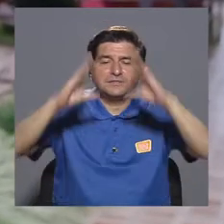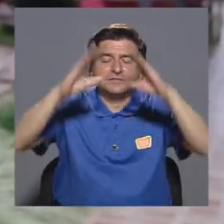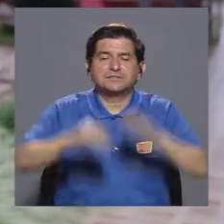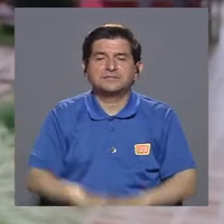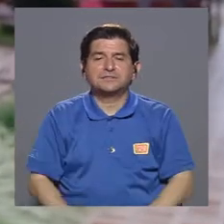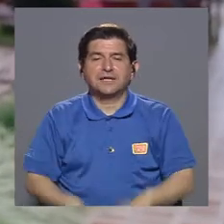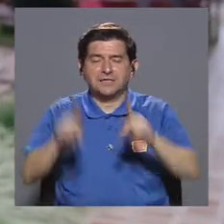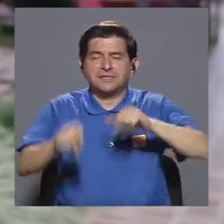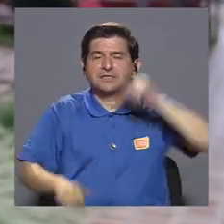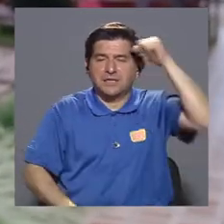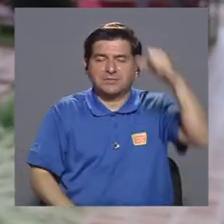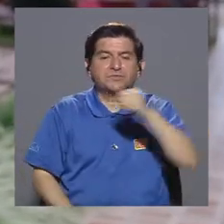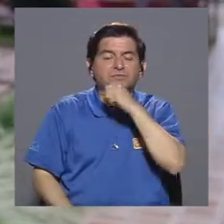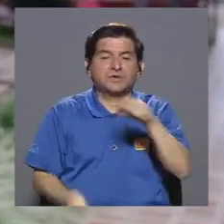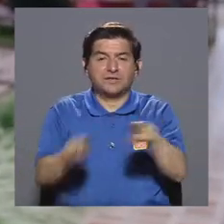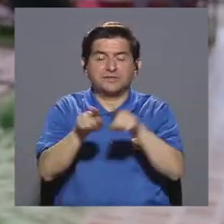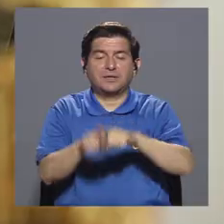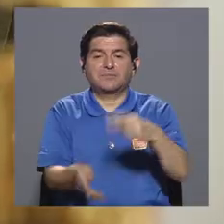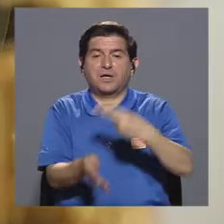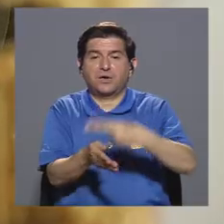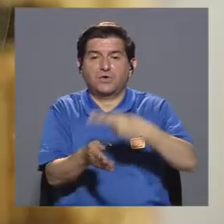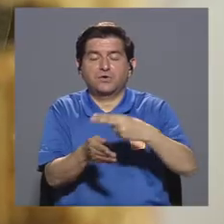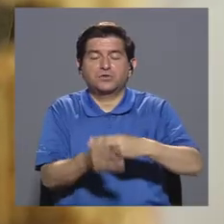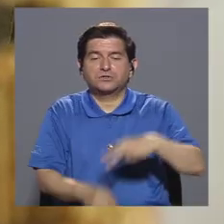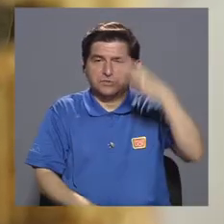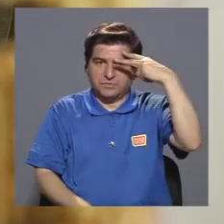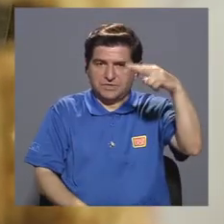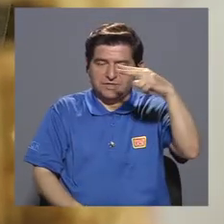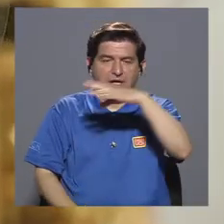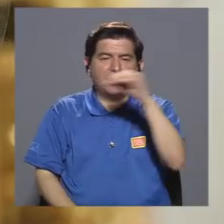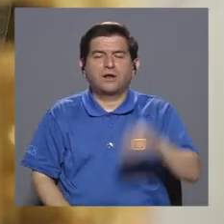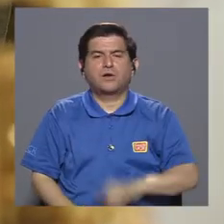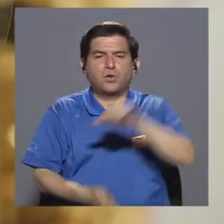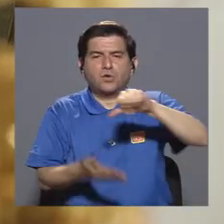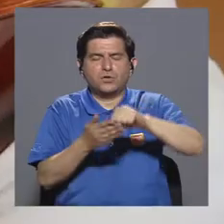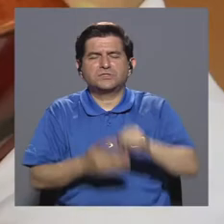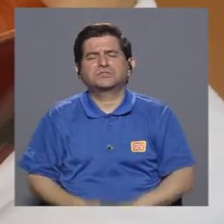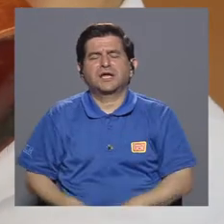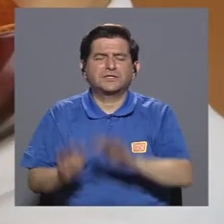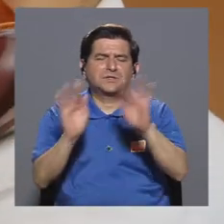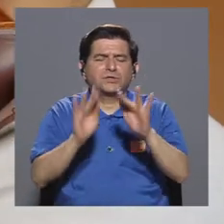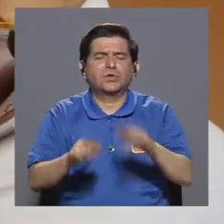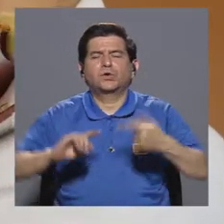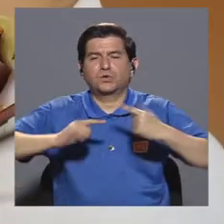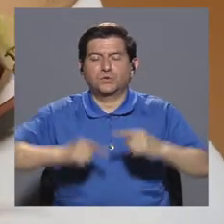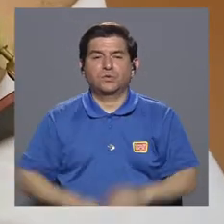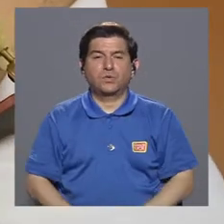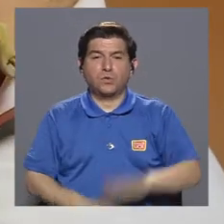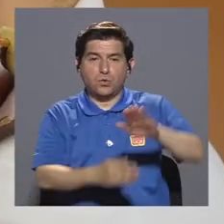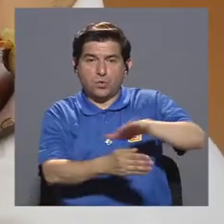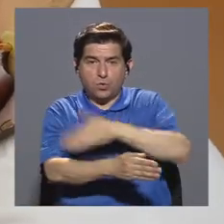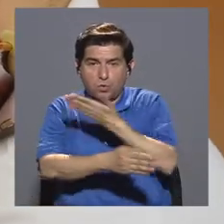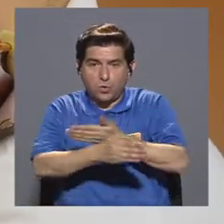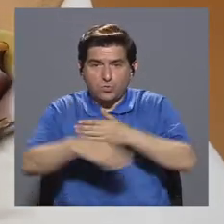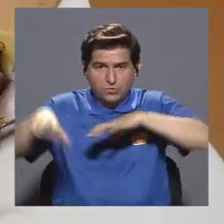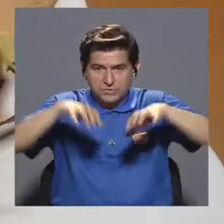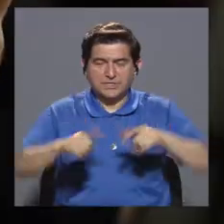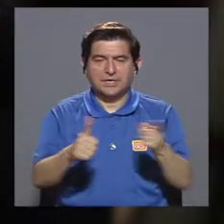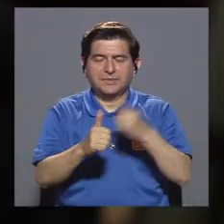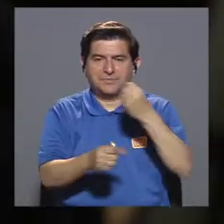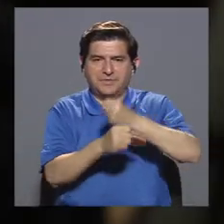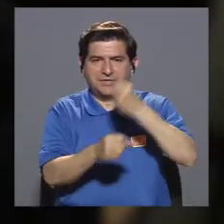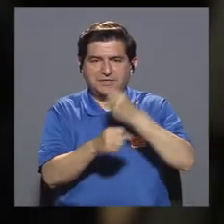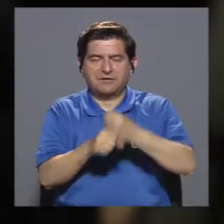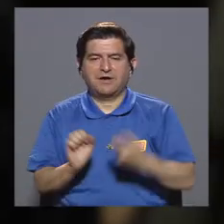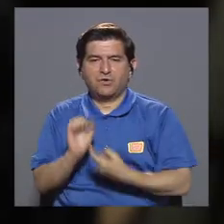ancianos y también en hospitales como en el Hospital México o el Centro Paliativo del Dolor. Música en Acción fue el primer trabajo de